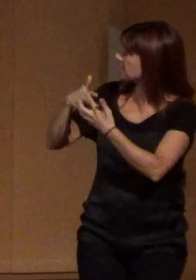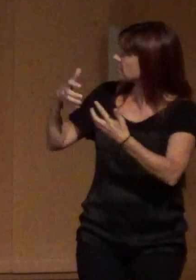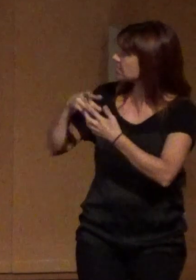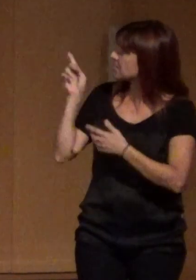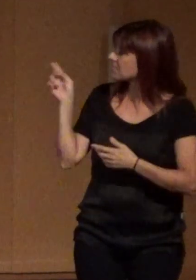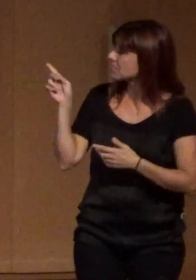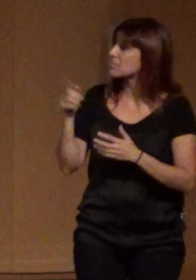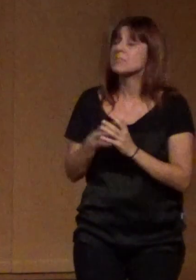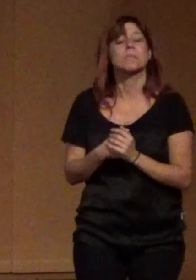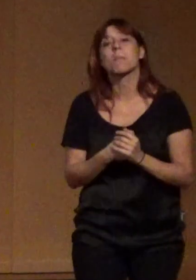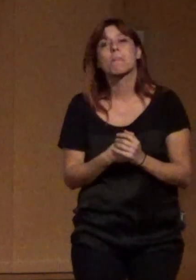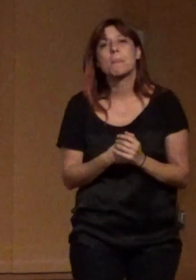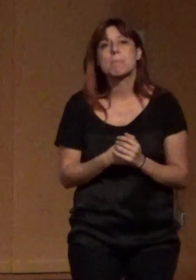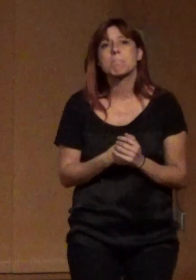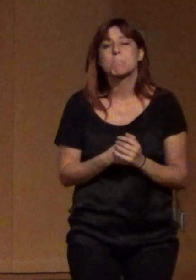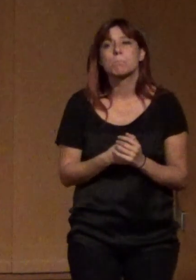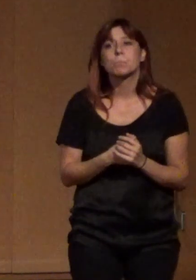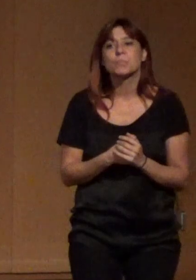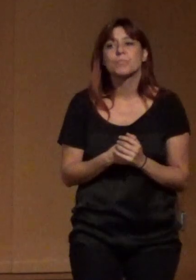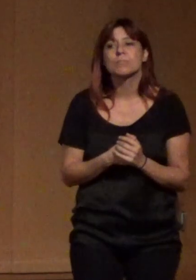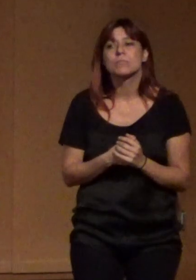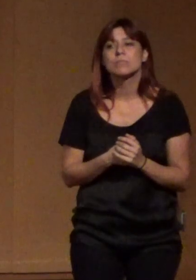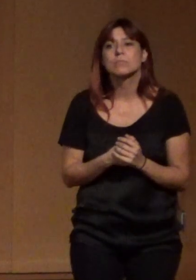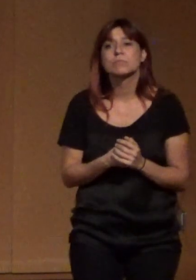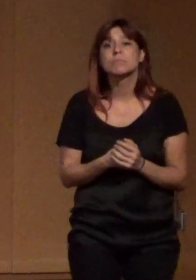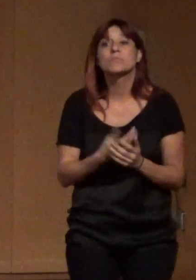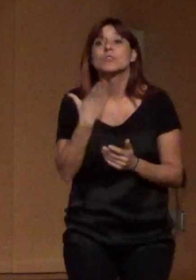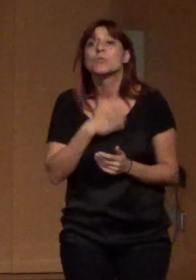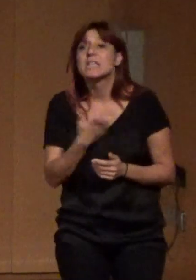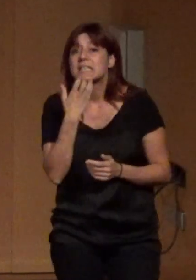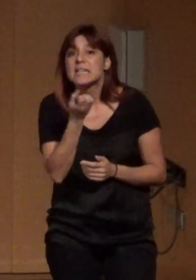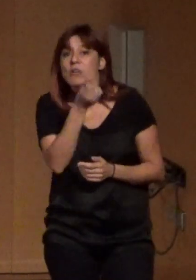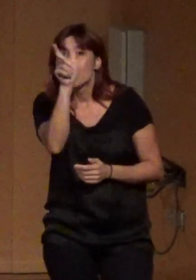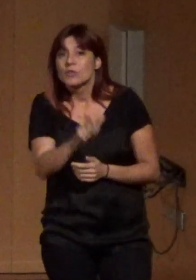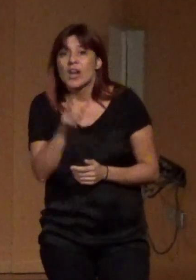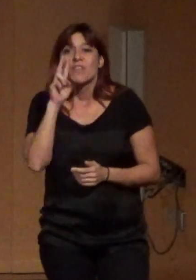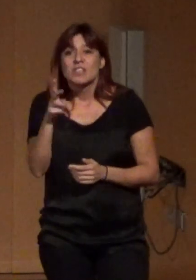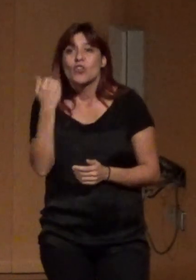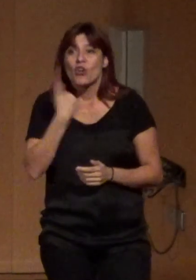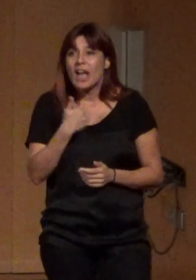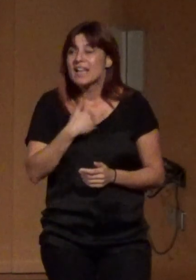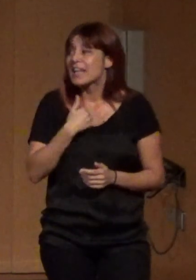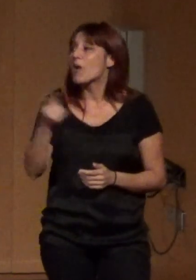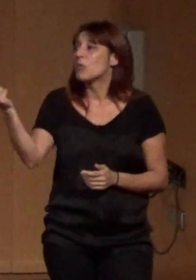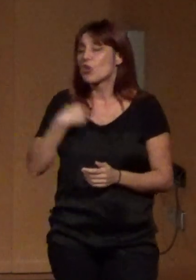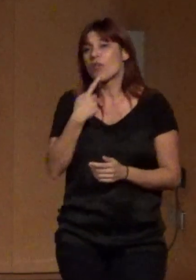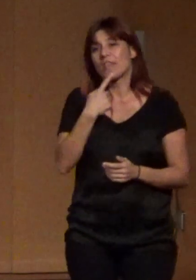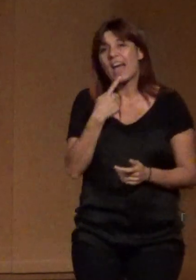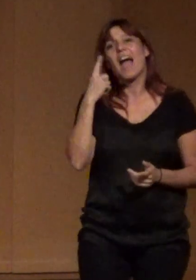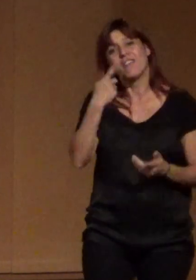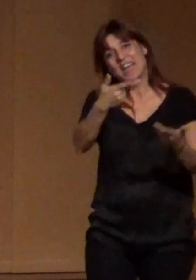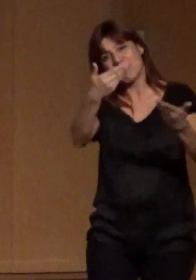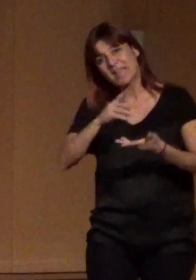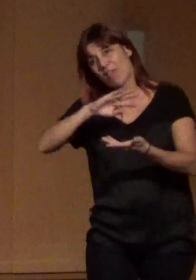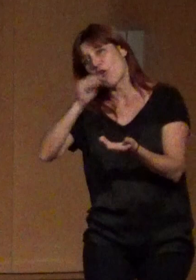teatro español muy clásica, y a lo mejor si alguien está lo sabe, ¿no? Una vez lo dije: el que sepa le invitamos al próximo congreso, y uno que ha estado y lo